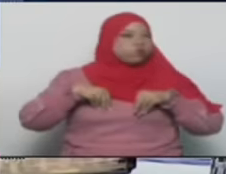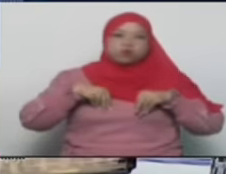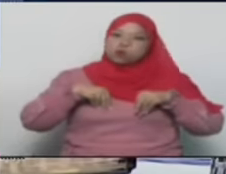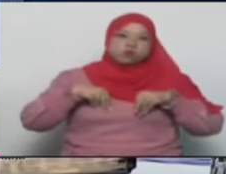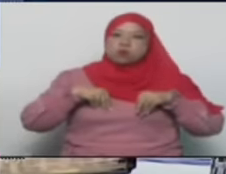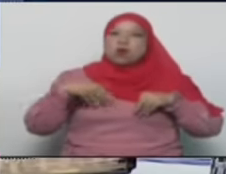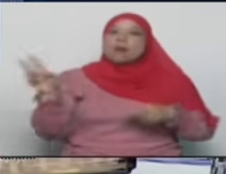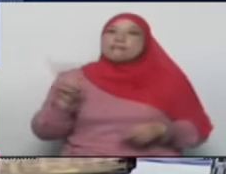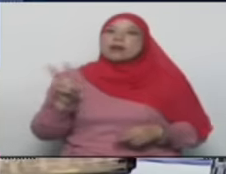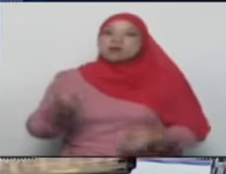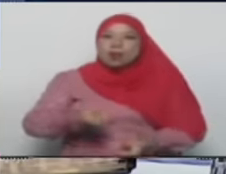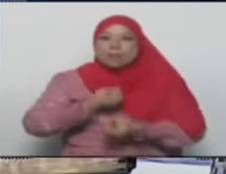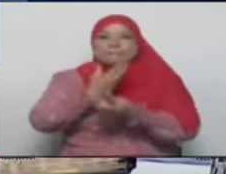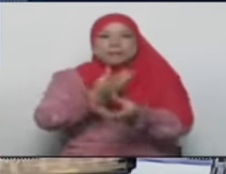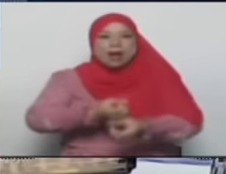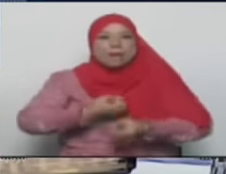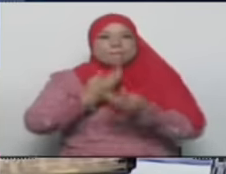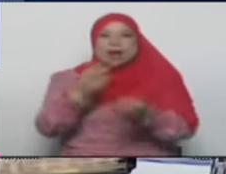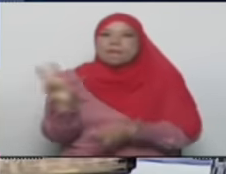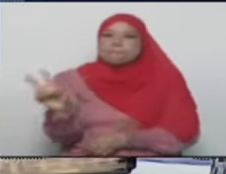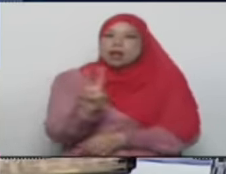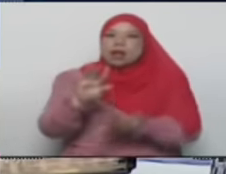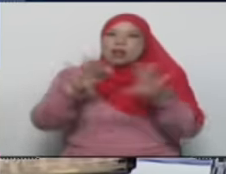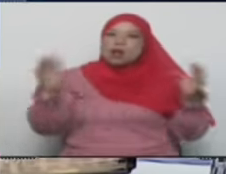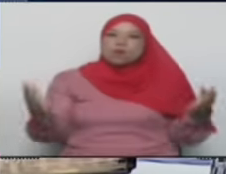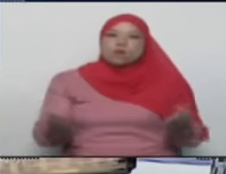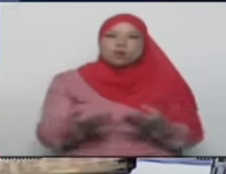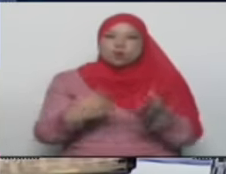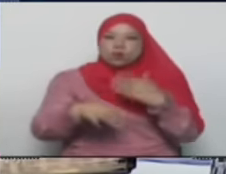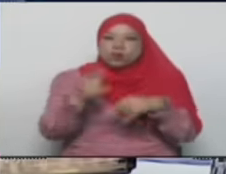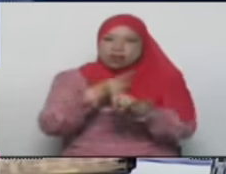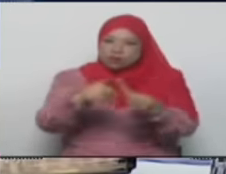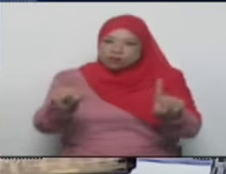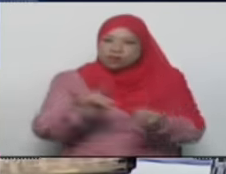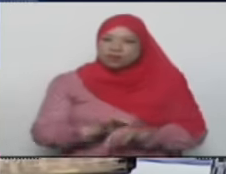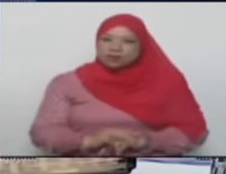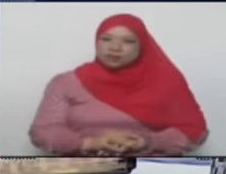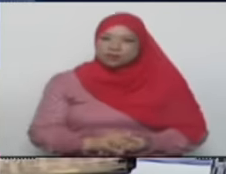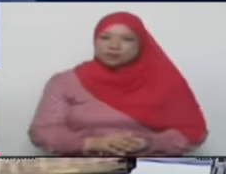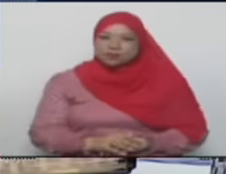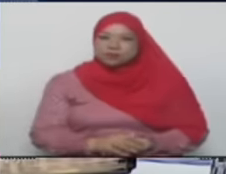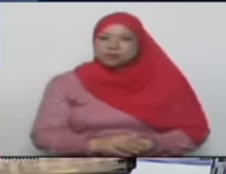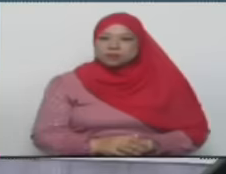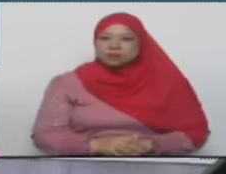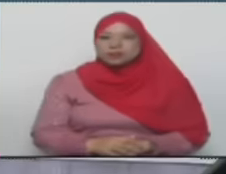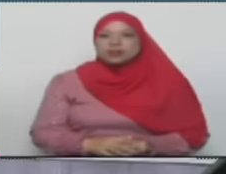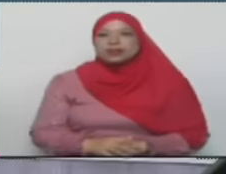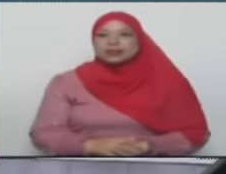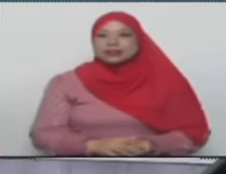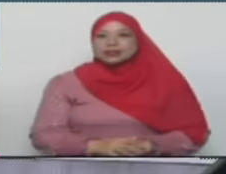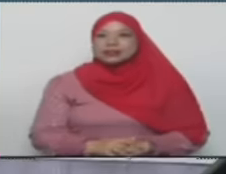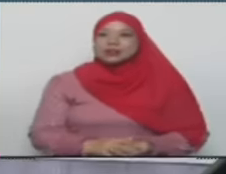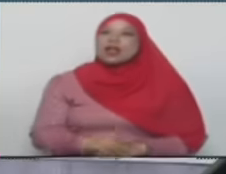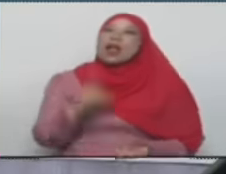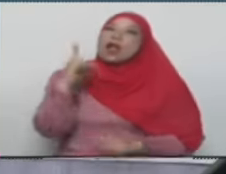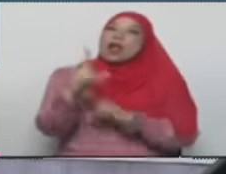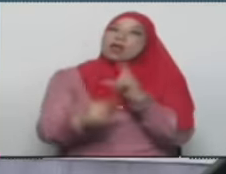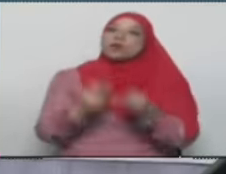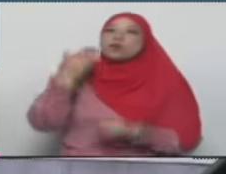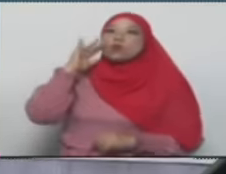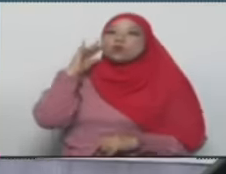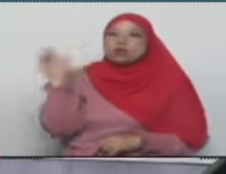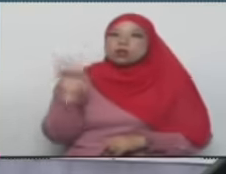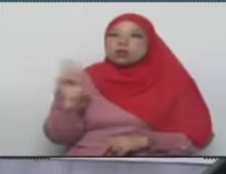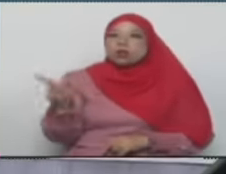que abran caminos en el mundo para un mundo diferente. Fíjese, presidente, hablando de redes sociales, hay una noticia del